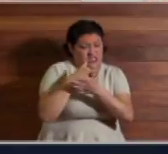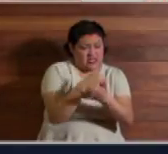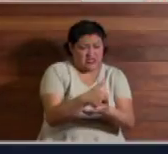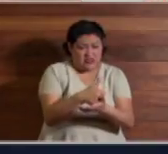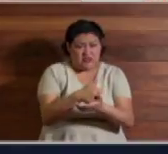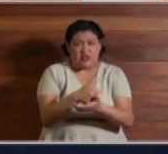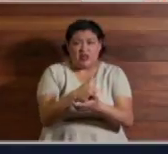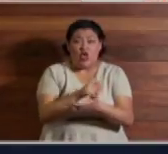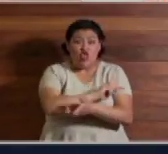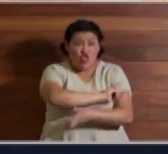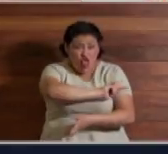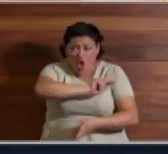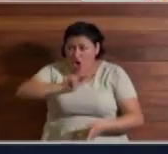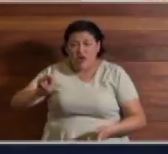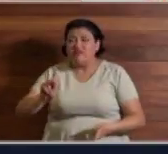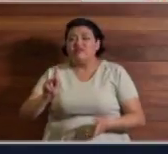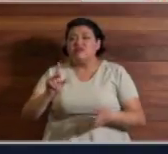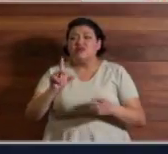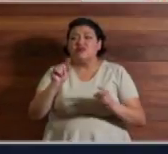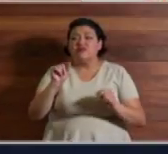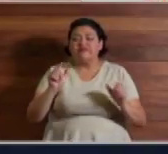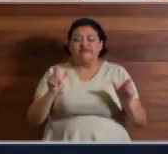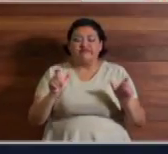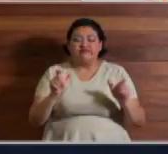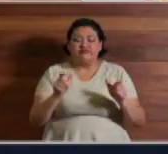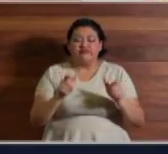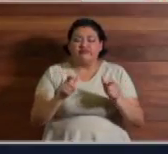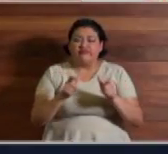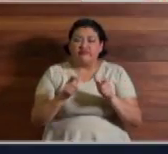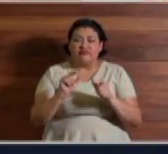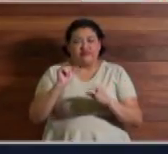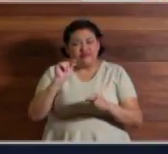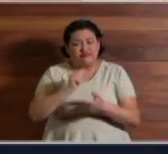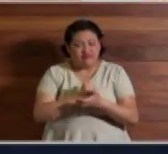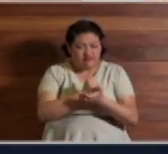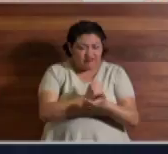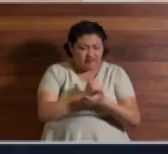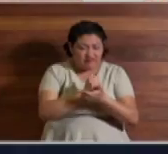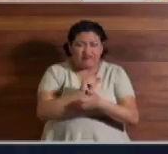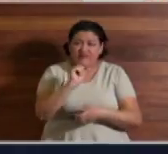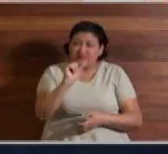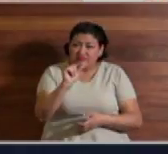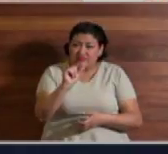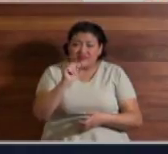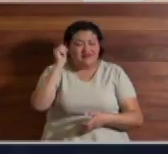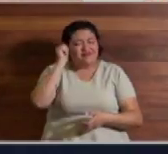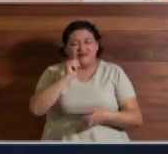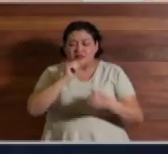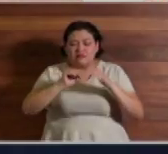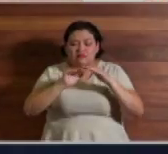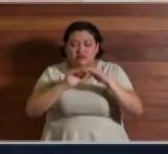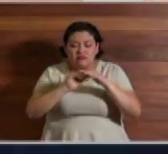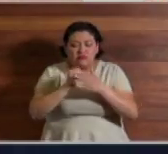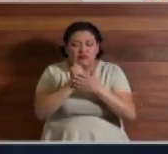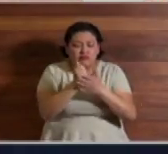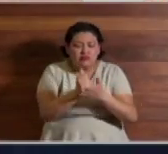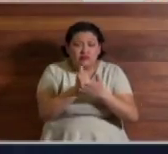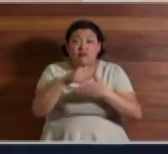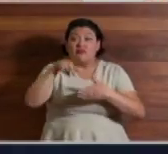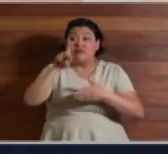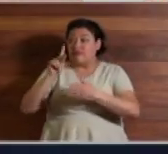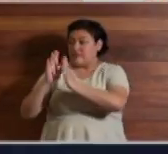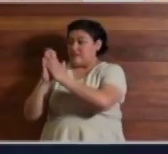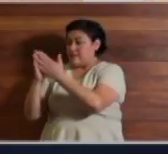noción de solo bajar en 2 puntos y una noción de los mínimos, cuando el gran postulado es garantizar el máximo de